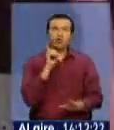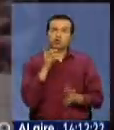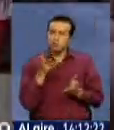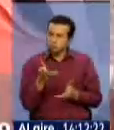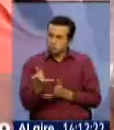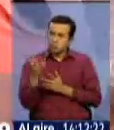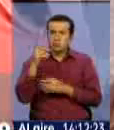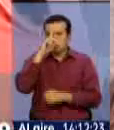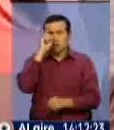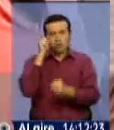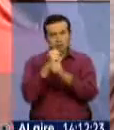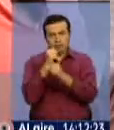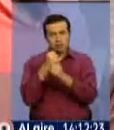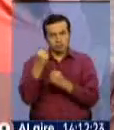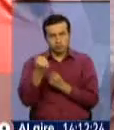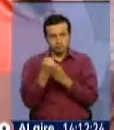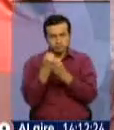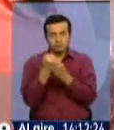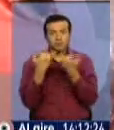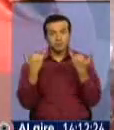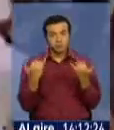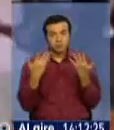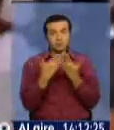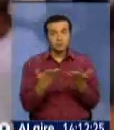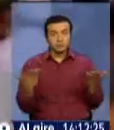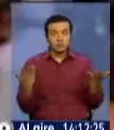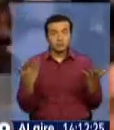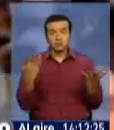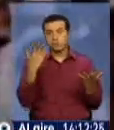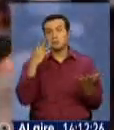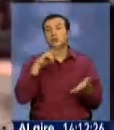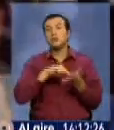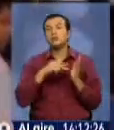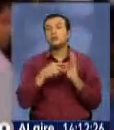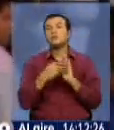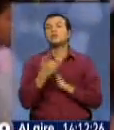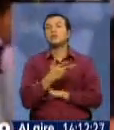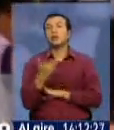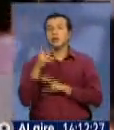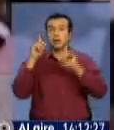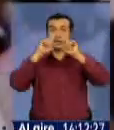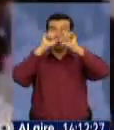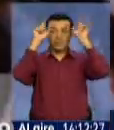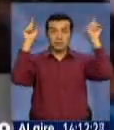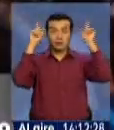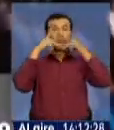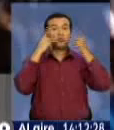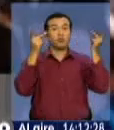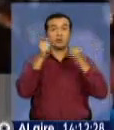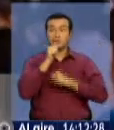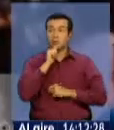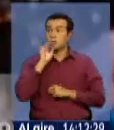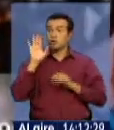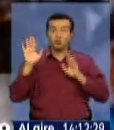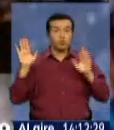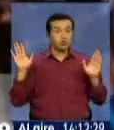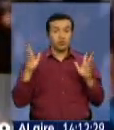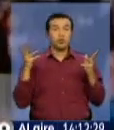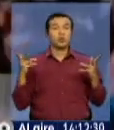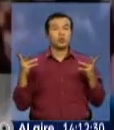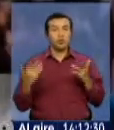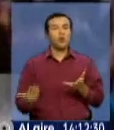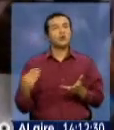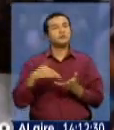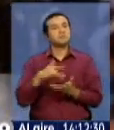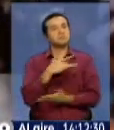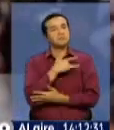encamina a conseguir trabajo. Esto es un buen indicador porque significa que la empresa pública y privada vuelven